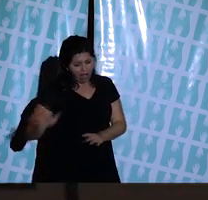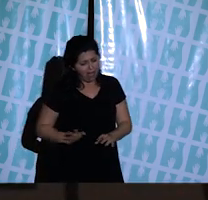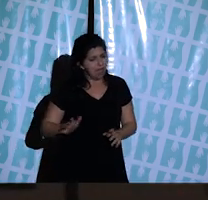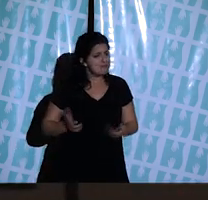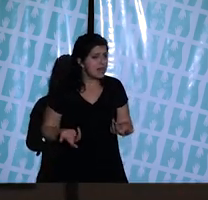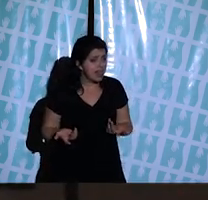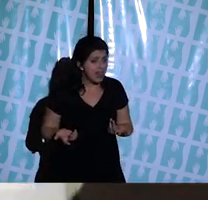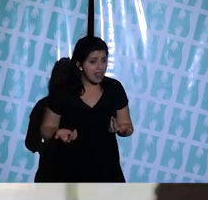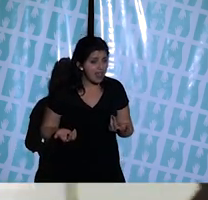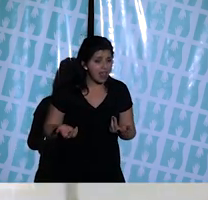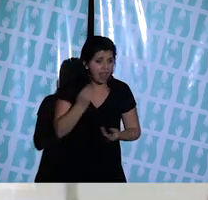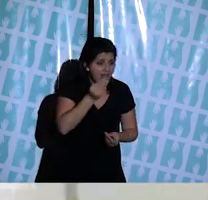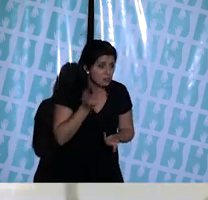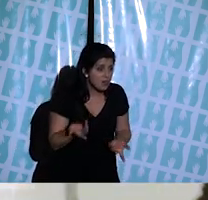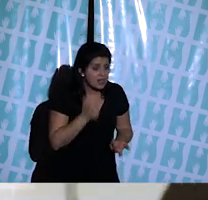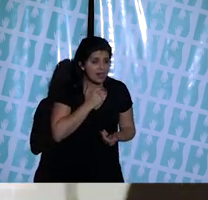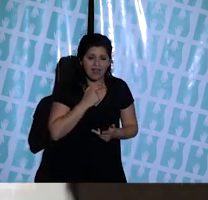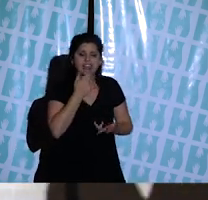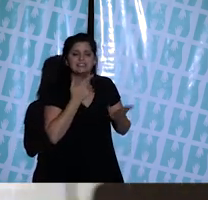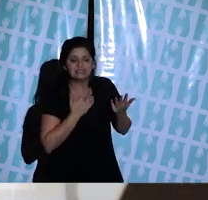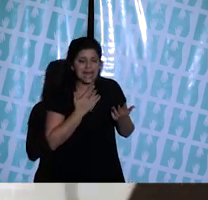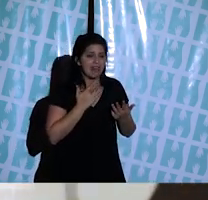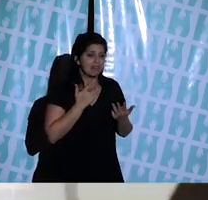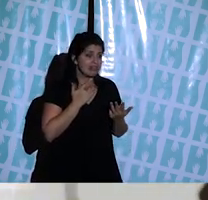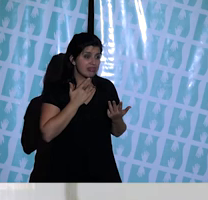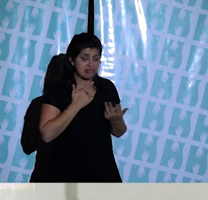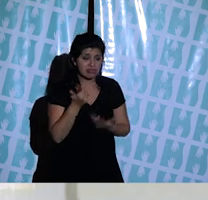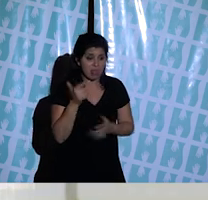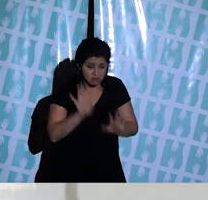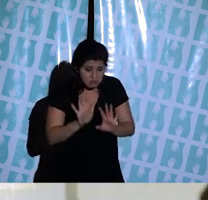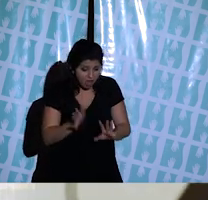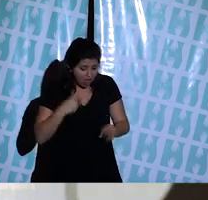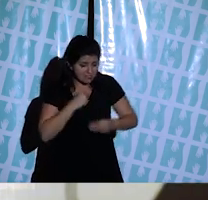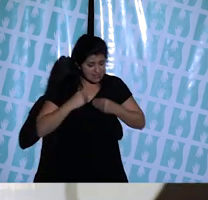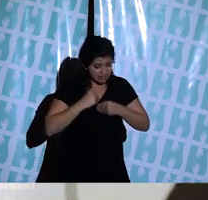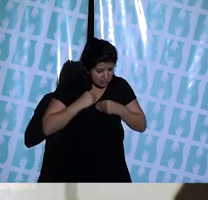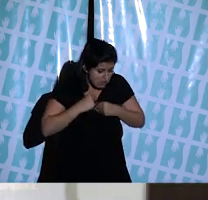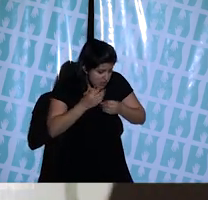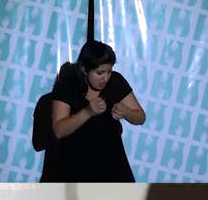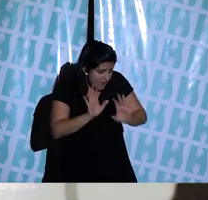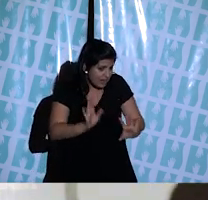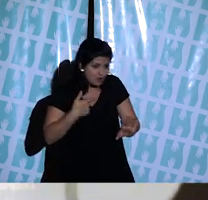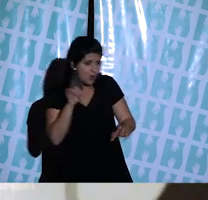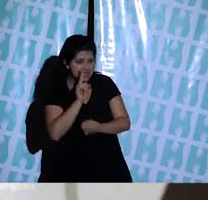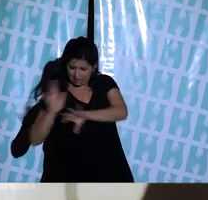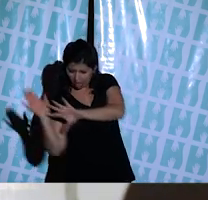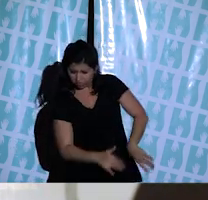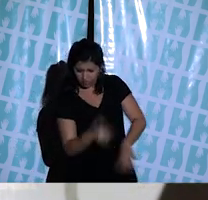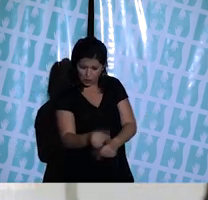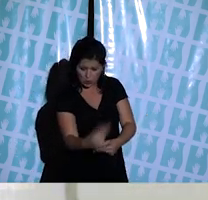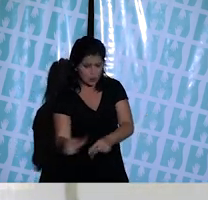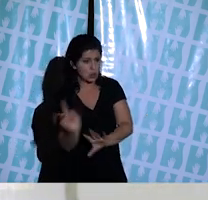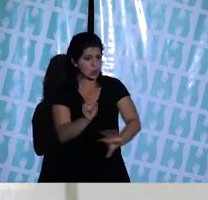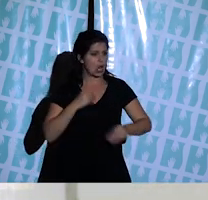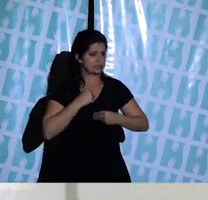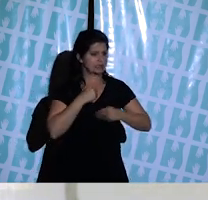que le deja tener sed, que le deja convivir con sus sentimientos en vez de placárselos de chiquito, lo vamos entrenando porque